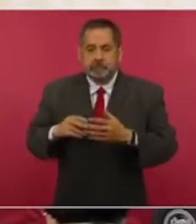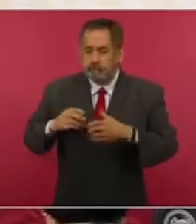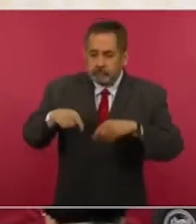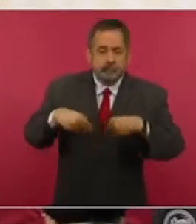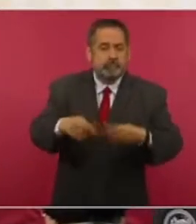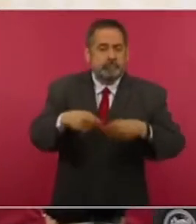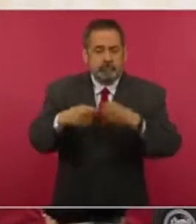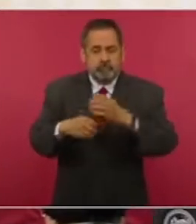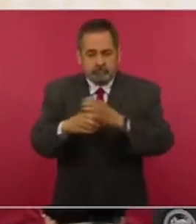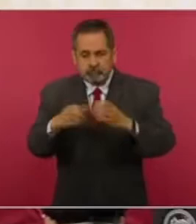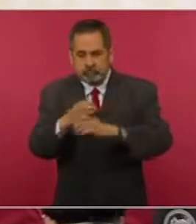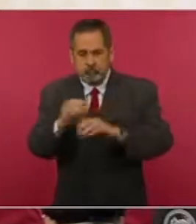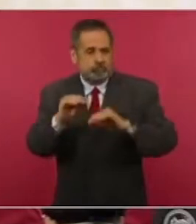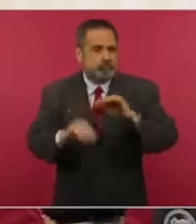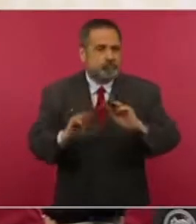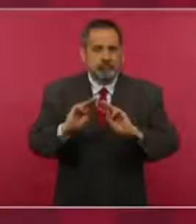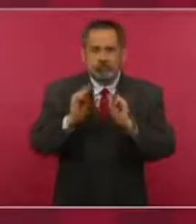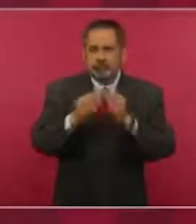equipados.